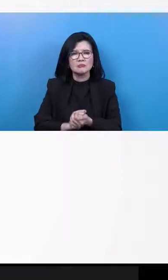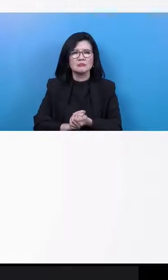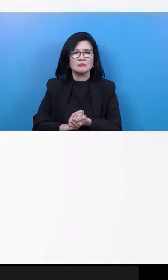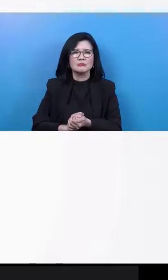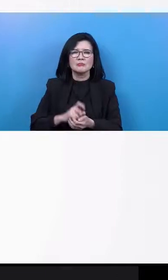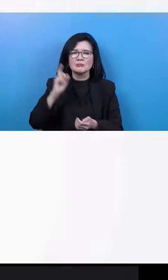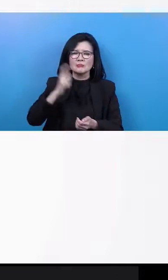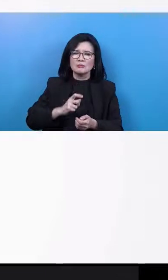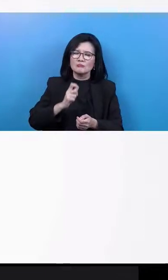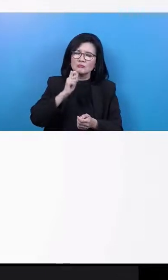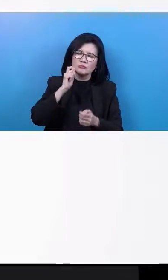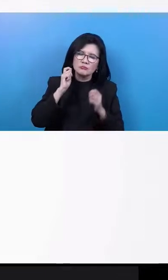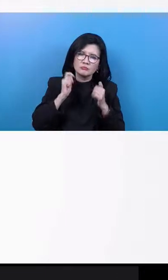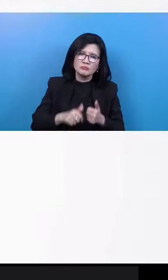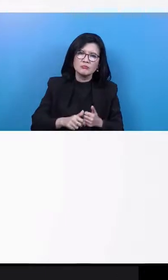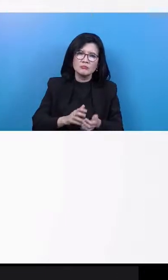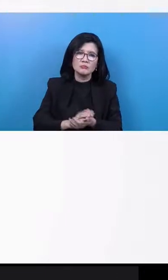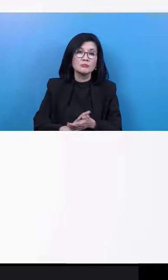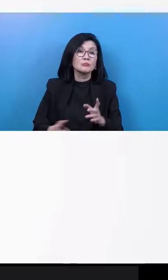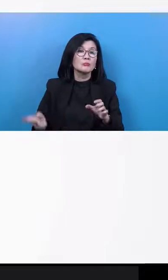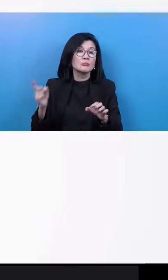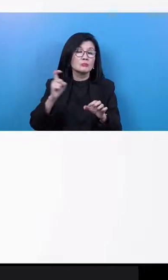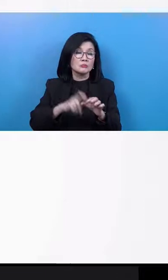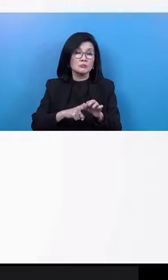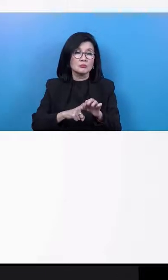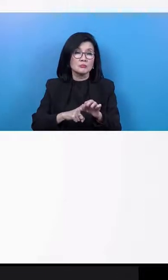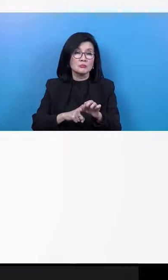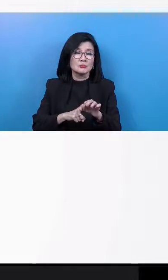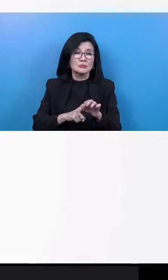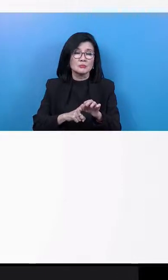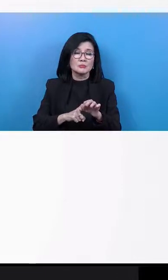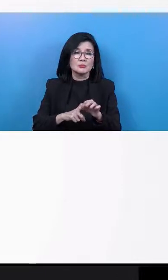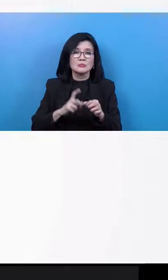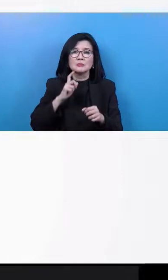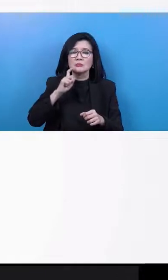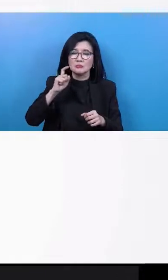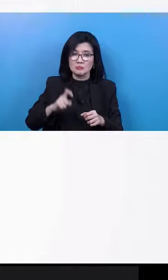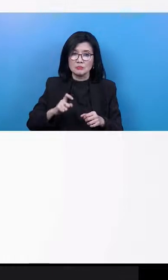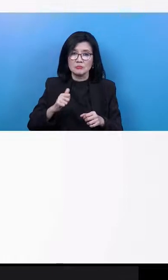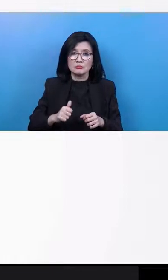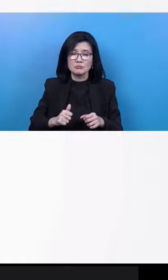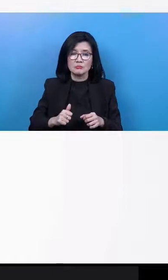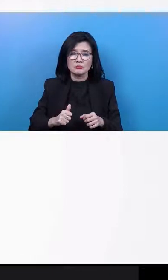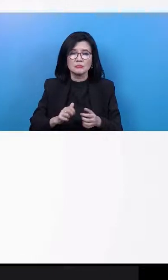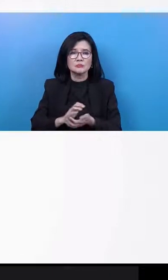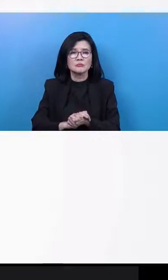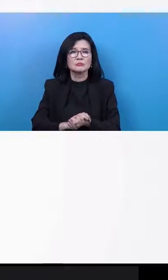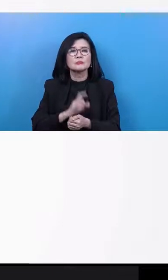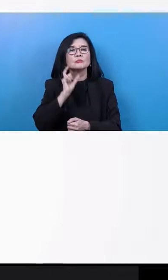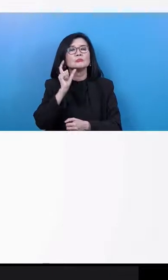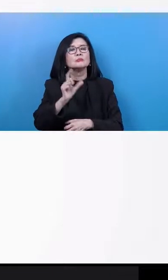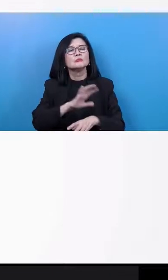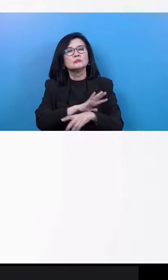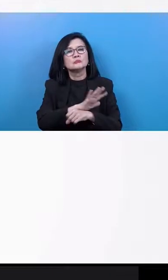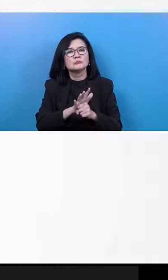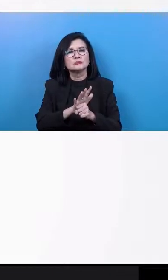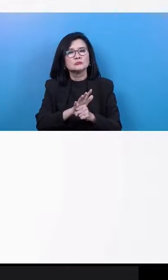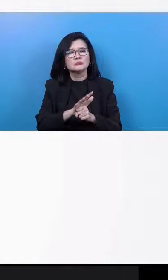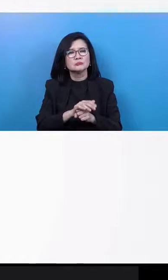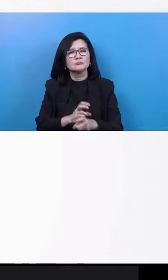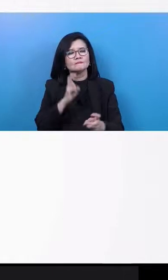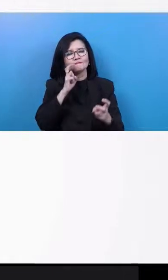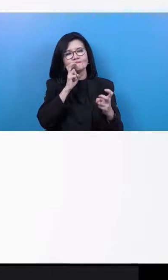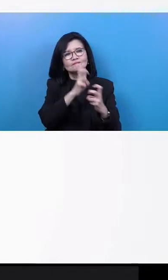COVID, un estudio que preparó el Sistema de Naciones Unidas junto con el gobierno dominicano, el